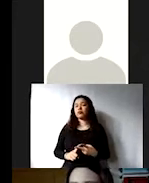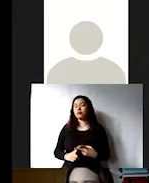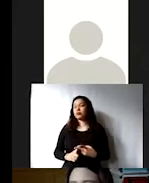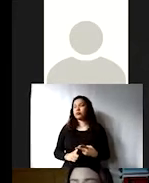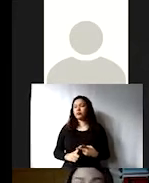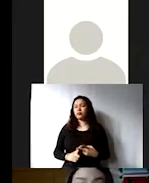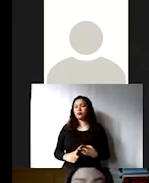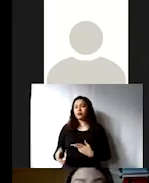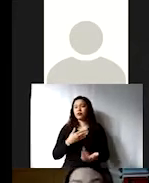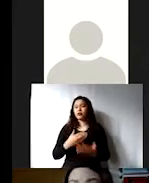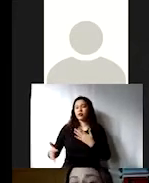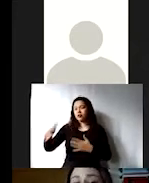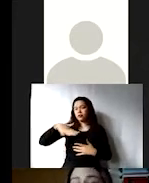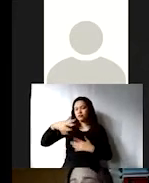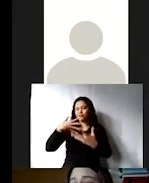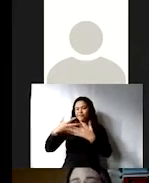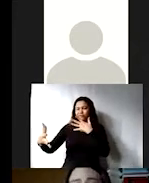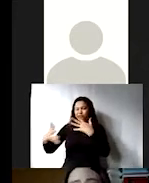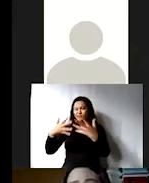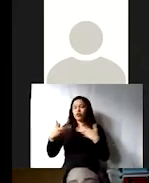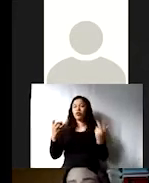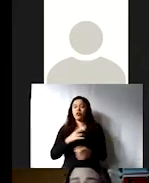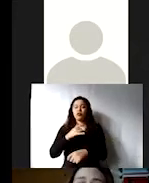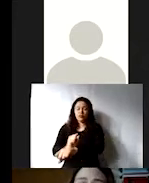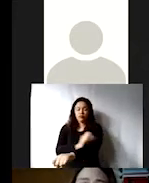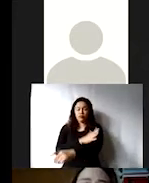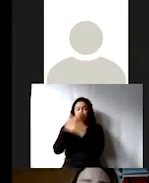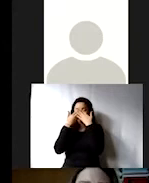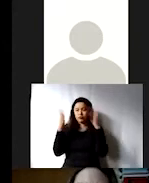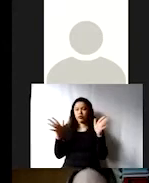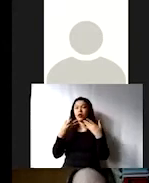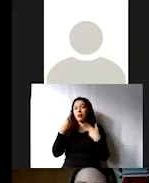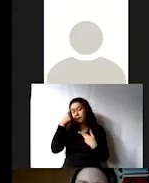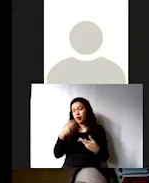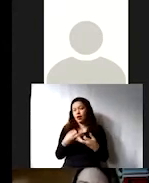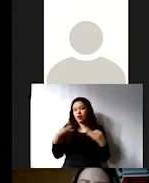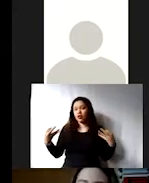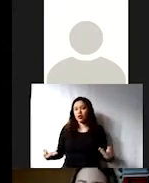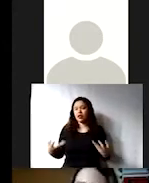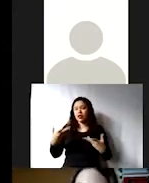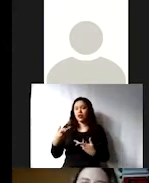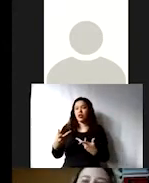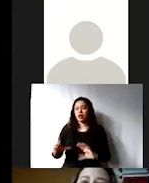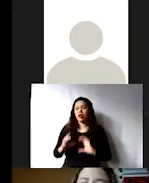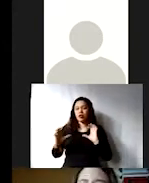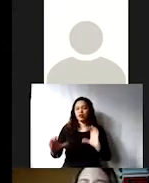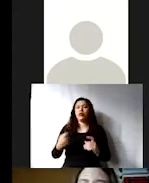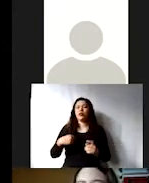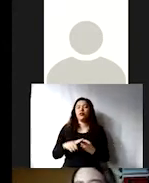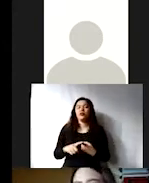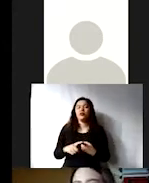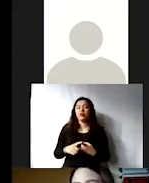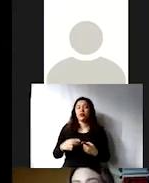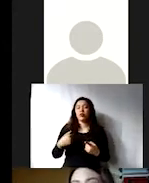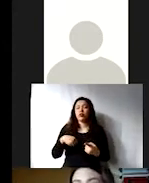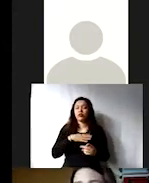con acción por el clima o en sensibilización en vida de ecosistemas terrestres. O sea, hay que pensarlo así, uno, bajo